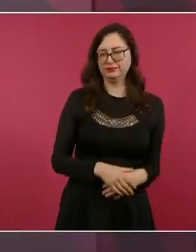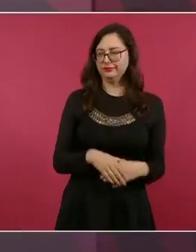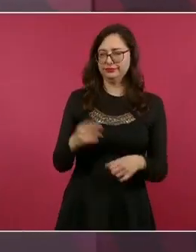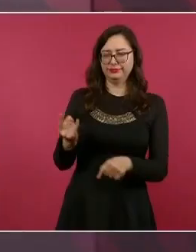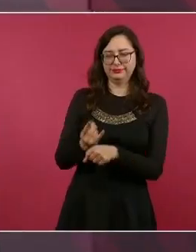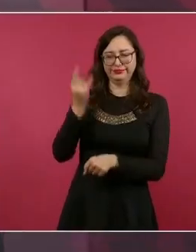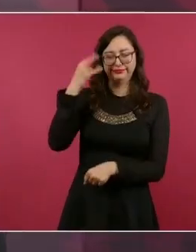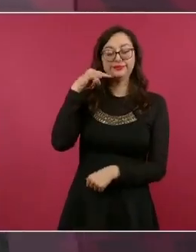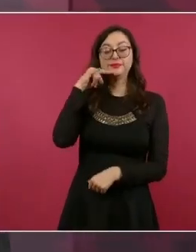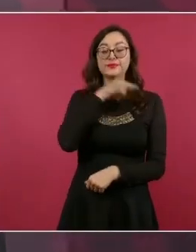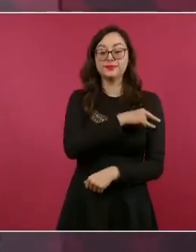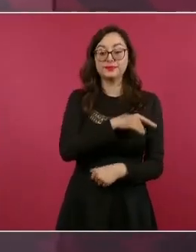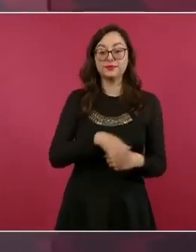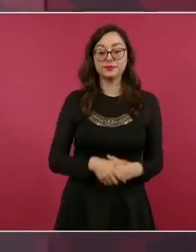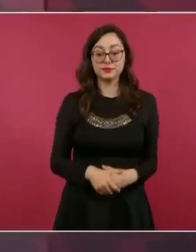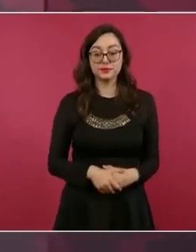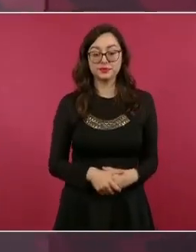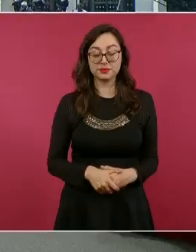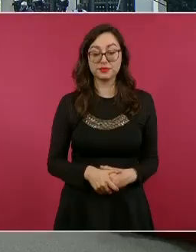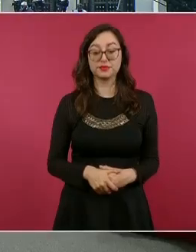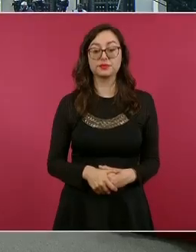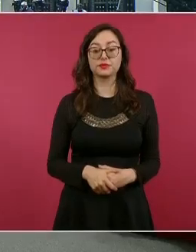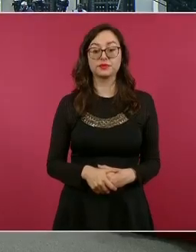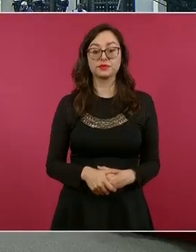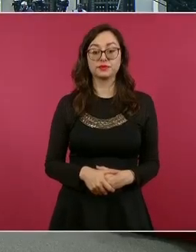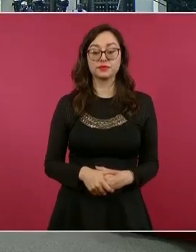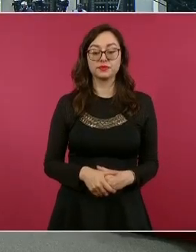Pero bueno, el Estado sí